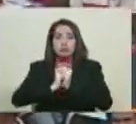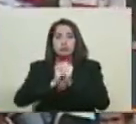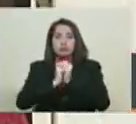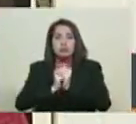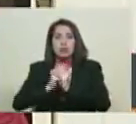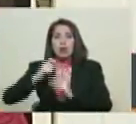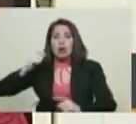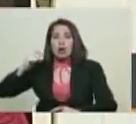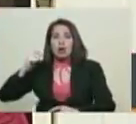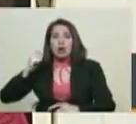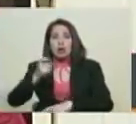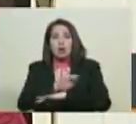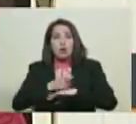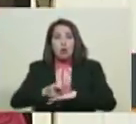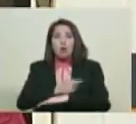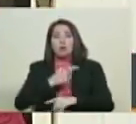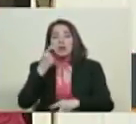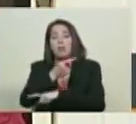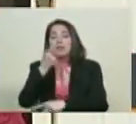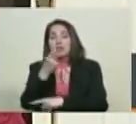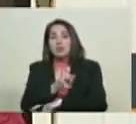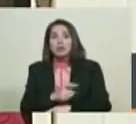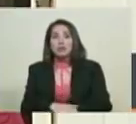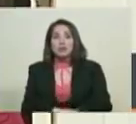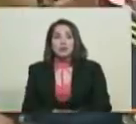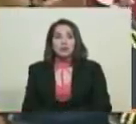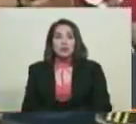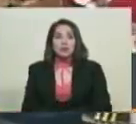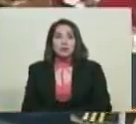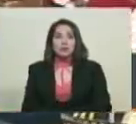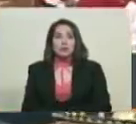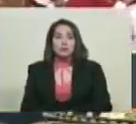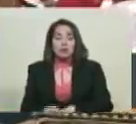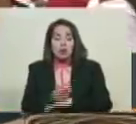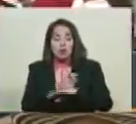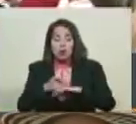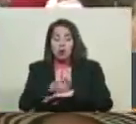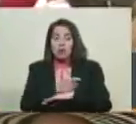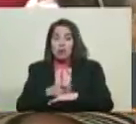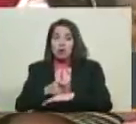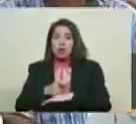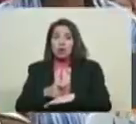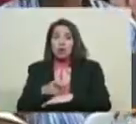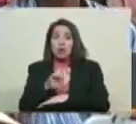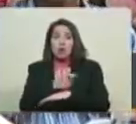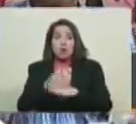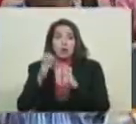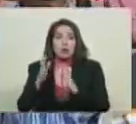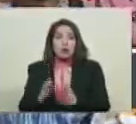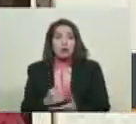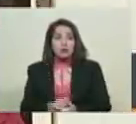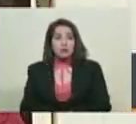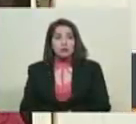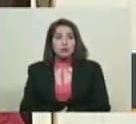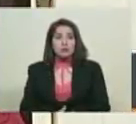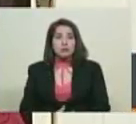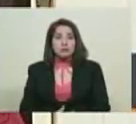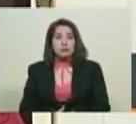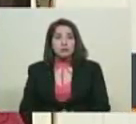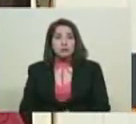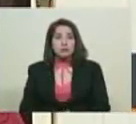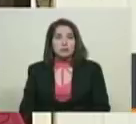y con el gobierno mandando y con el gobierno gobernando. Campesinos de mi patria,